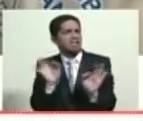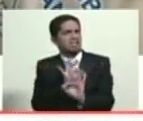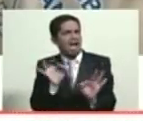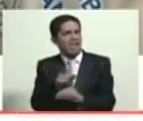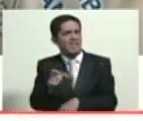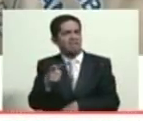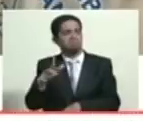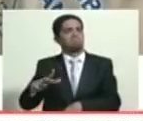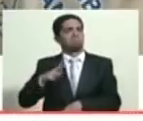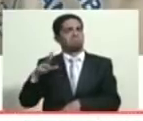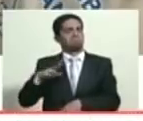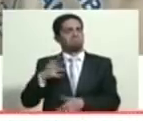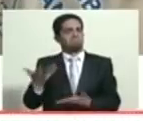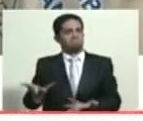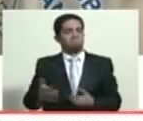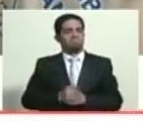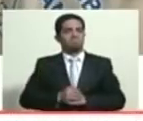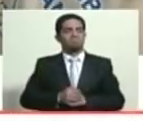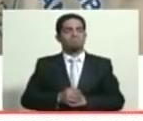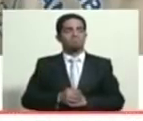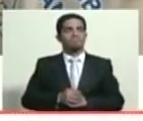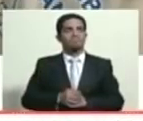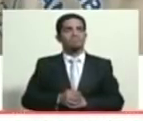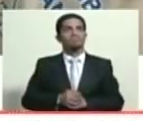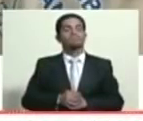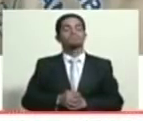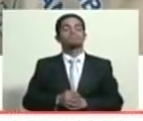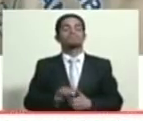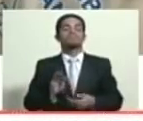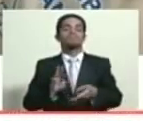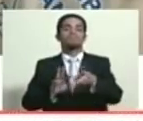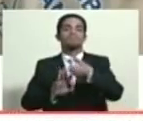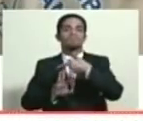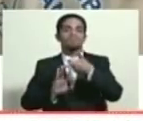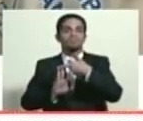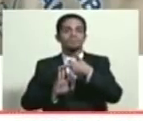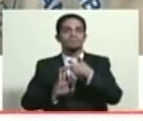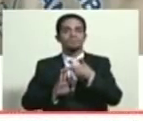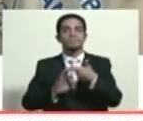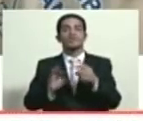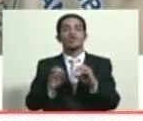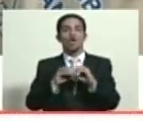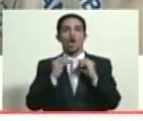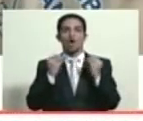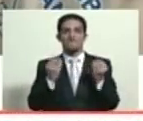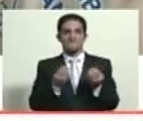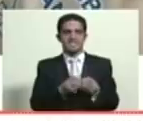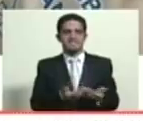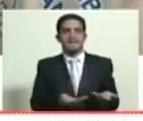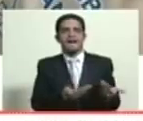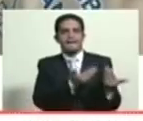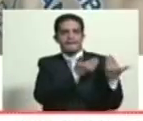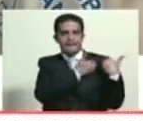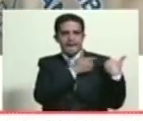exuberantes estadías. Considerando que la oficina encargada